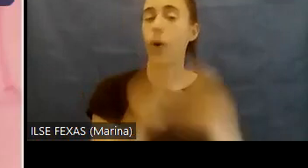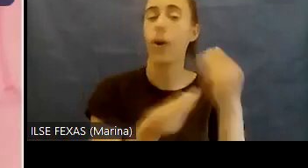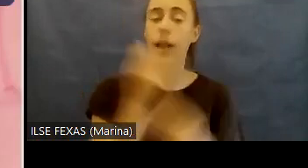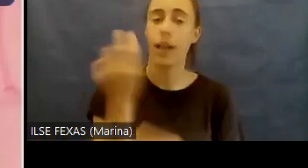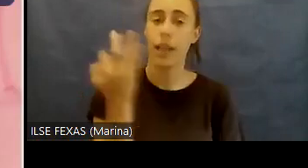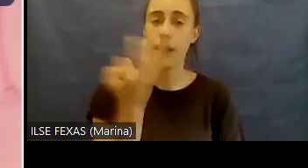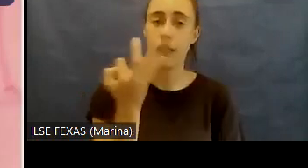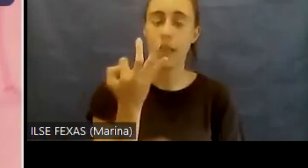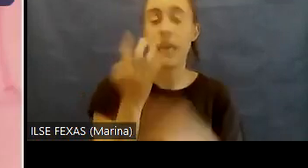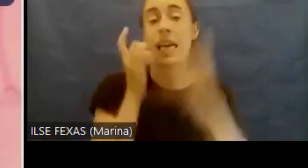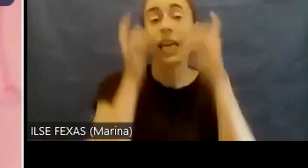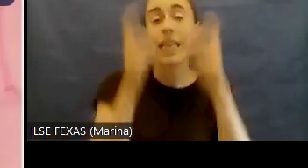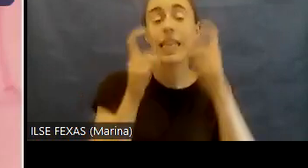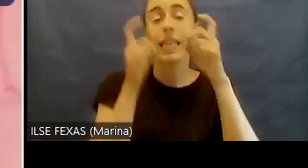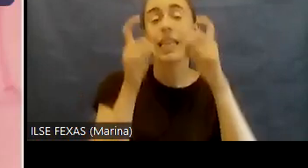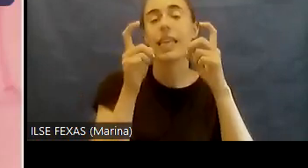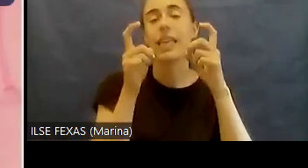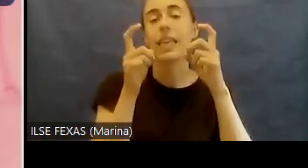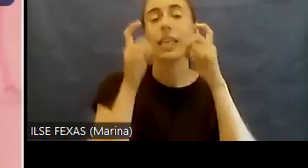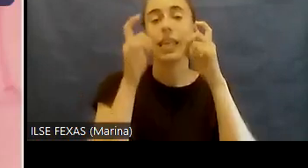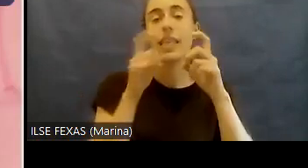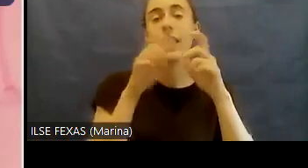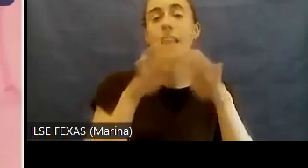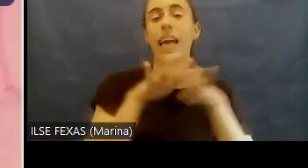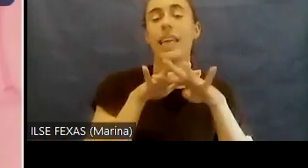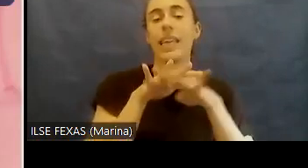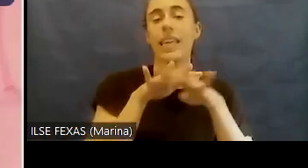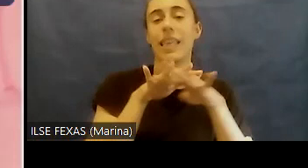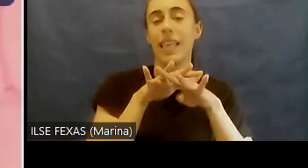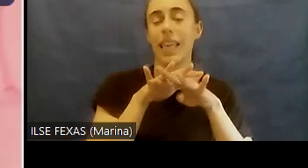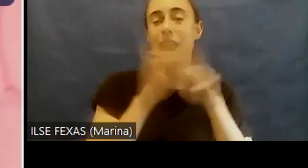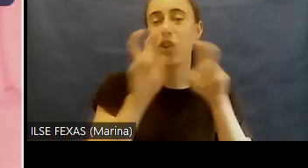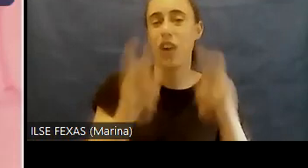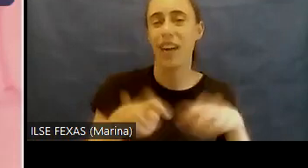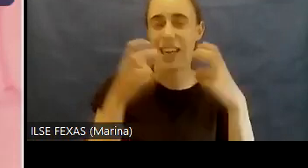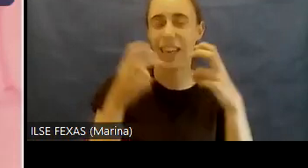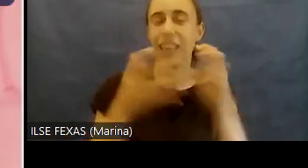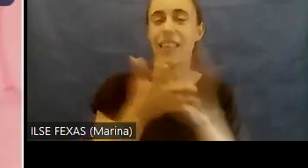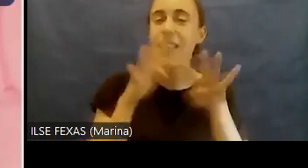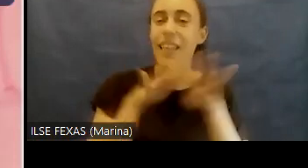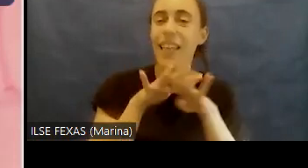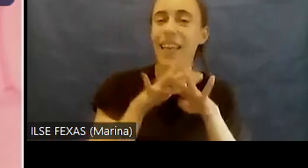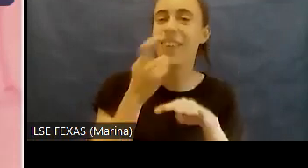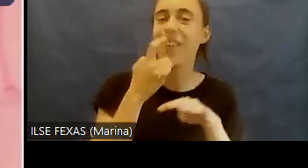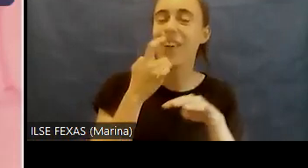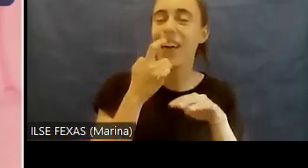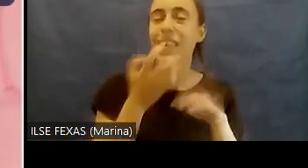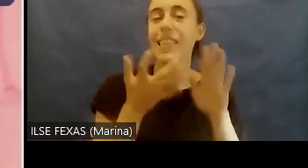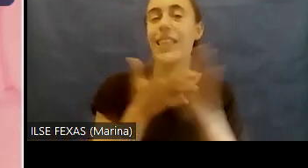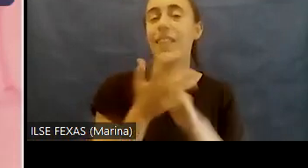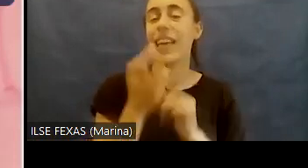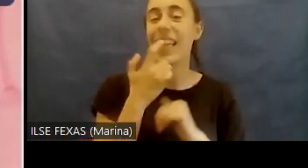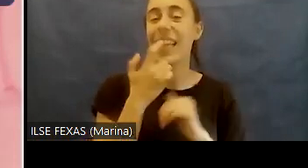se intentó hacer regenerar ese ligamento periodontal, esa dentina, todo ese tejido que rodea la pieza